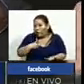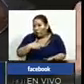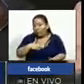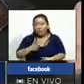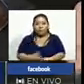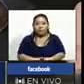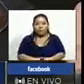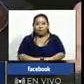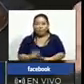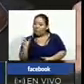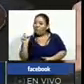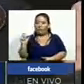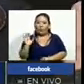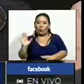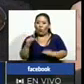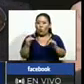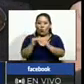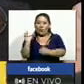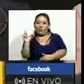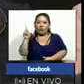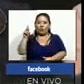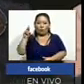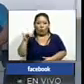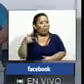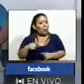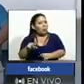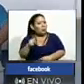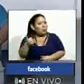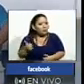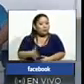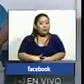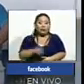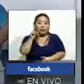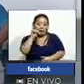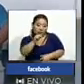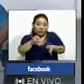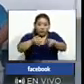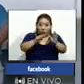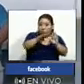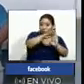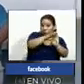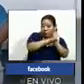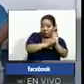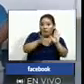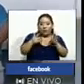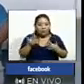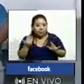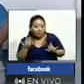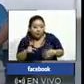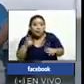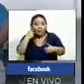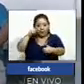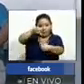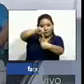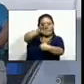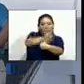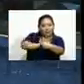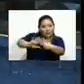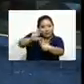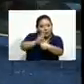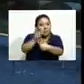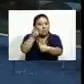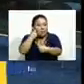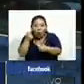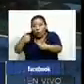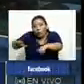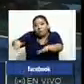documento y no pudo viajar, pero por lo demás está bien. Esta medida podría ser temporal mientras los países del Triángulo Norte logran un